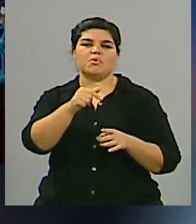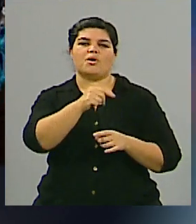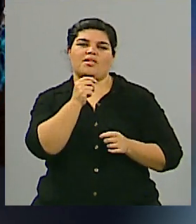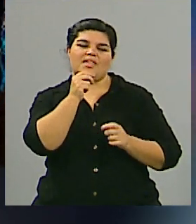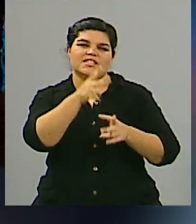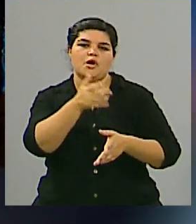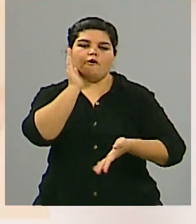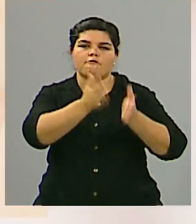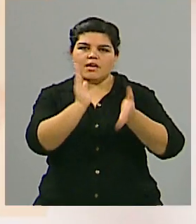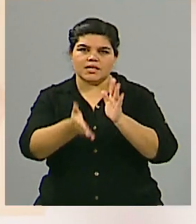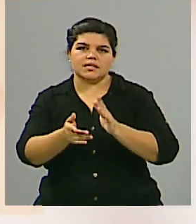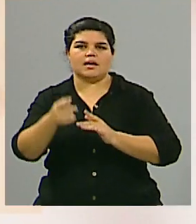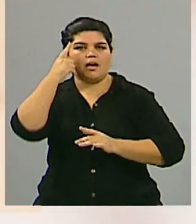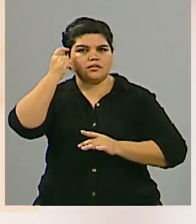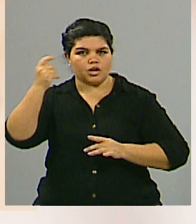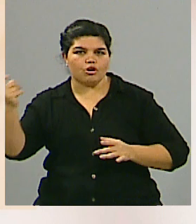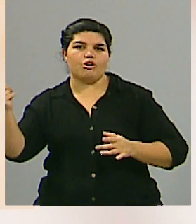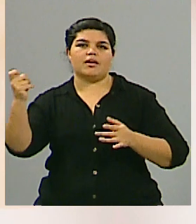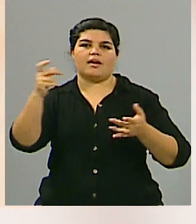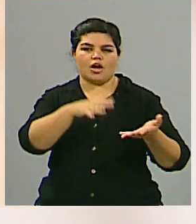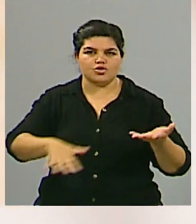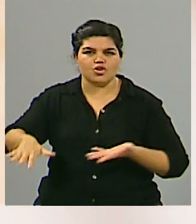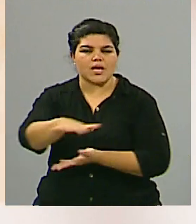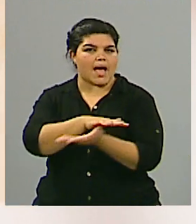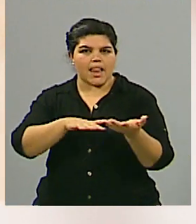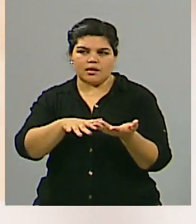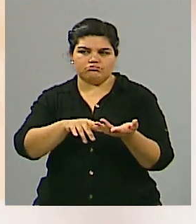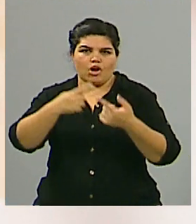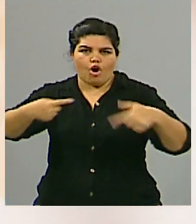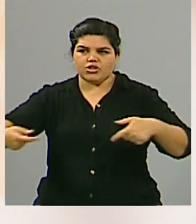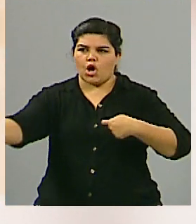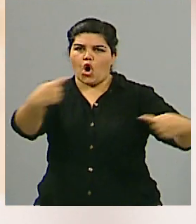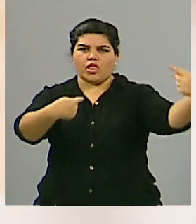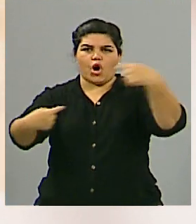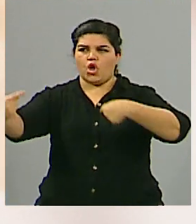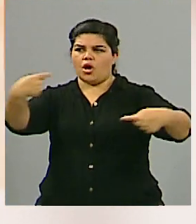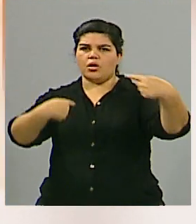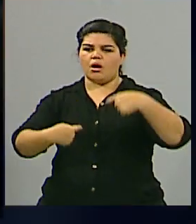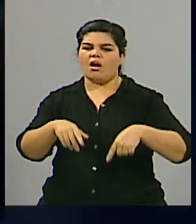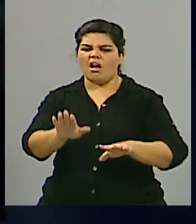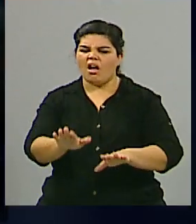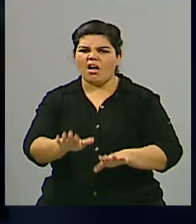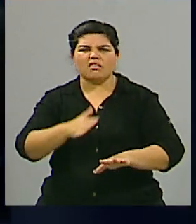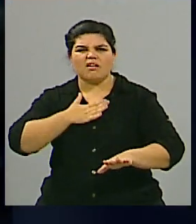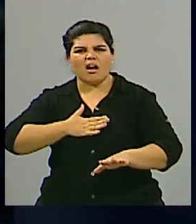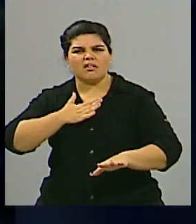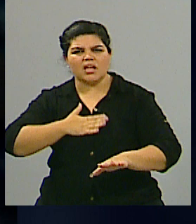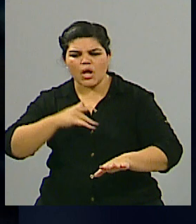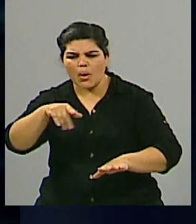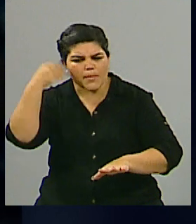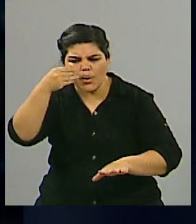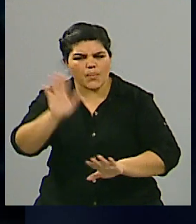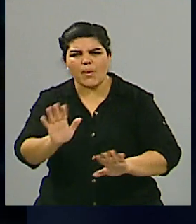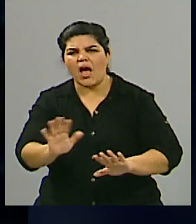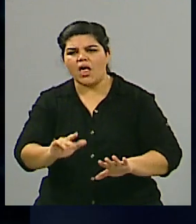física, también es psicológica, es social. Nunca esto decirle, bueno, no te preocupes, o bueno, esto ya va a